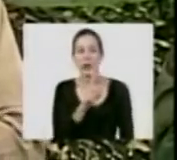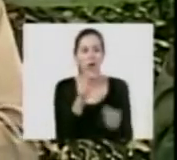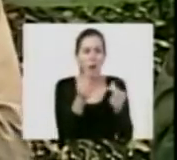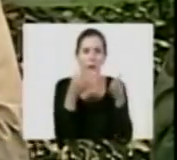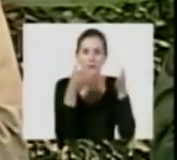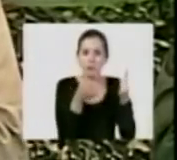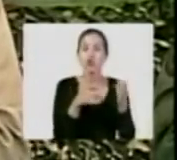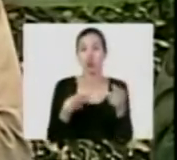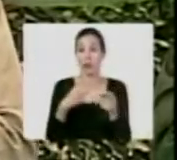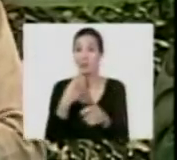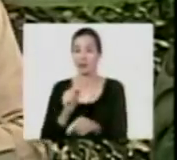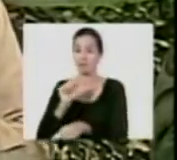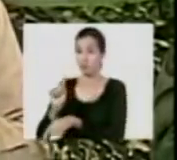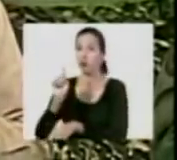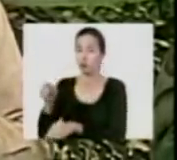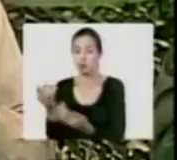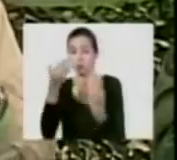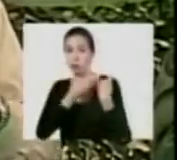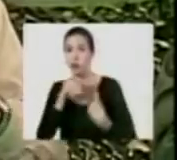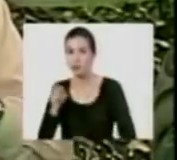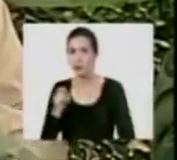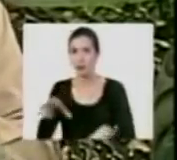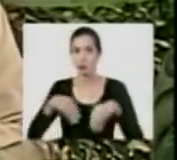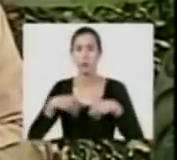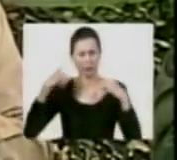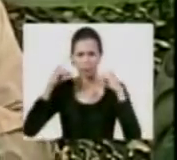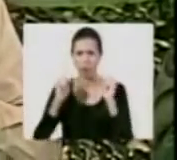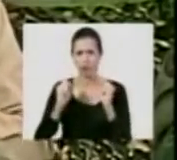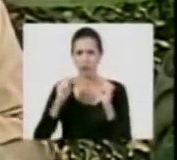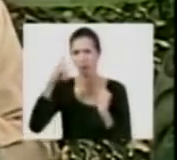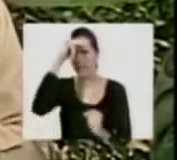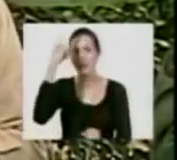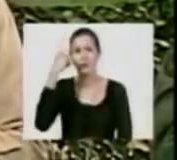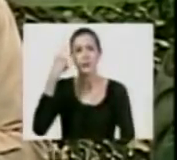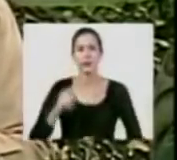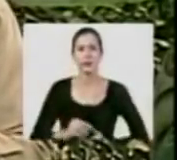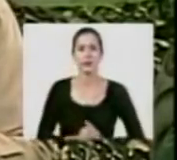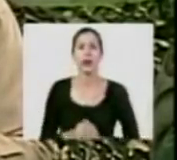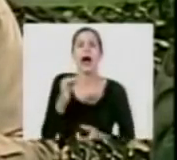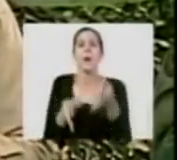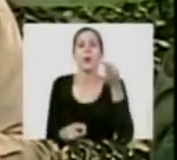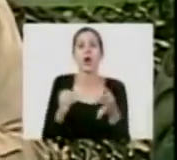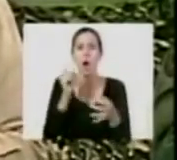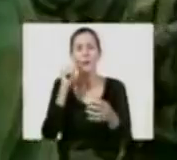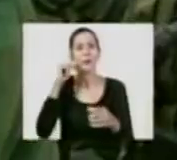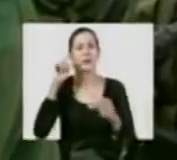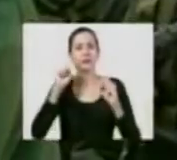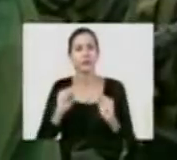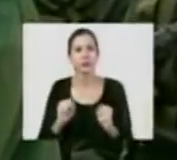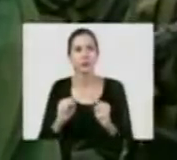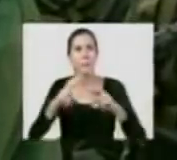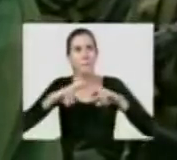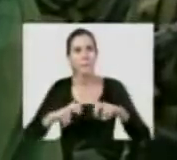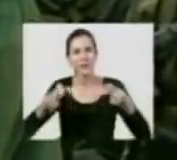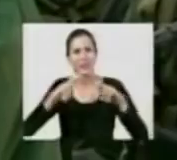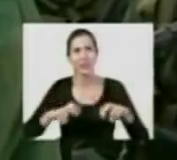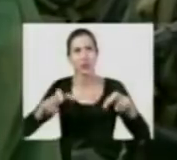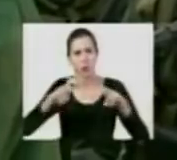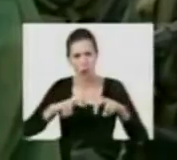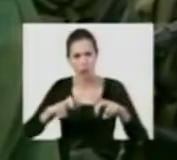porque es un experto en la materia, yo creo que Tarek, además de abogado, es criminólogo. Y fue